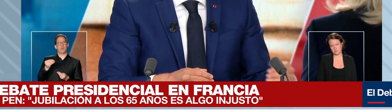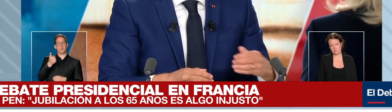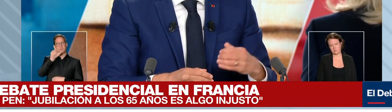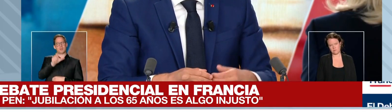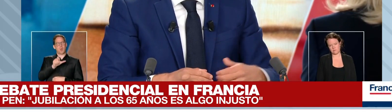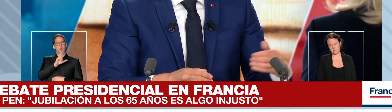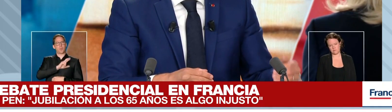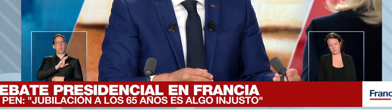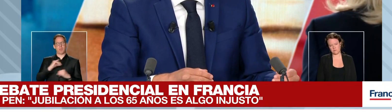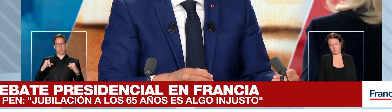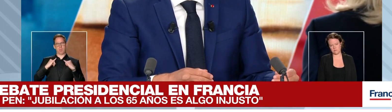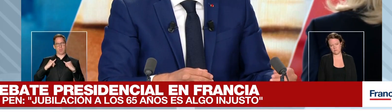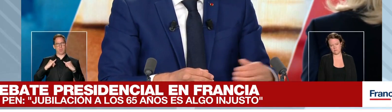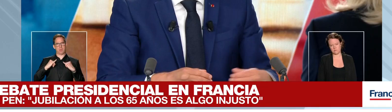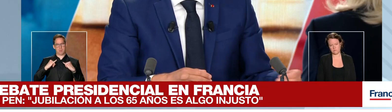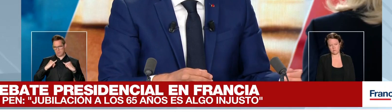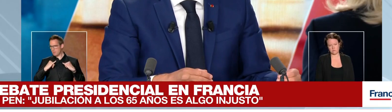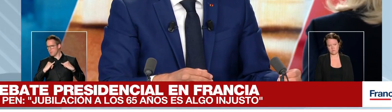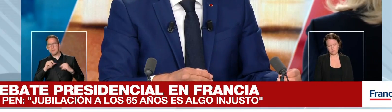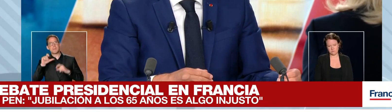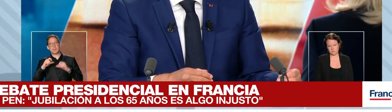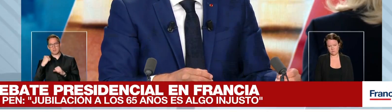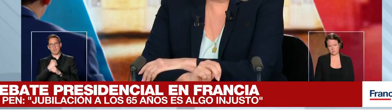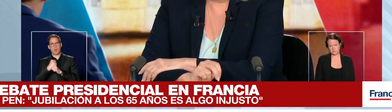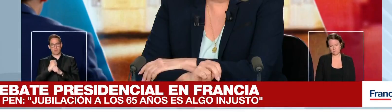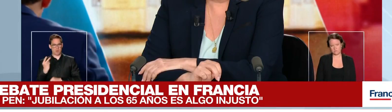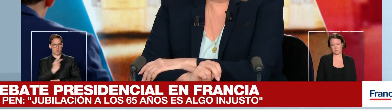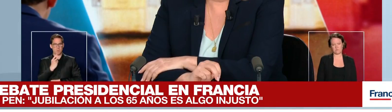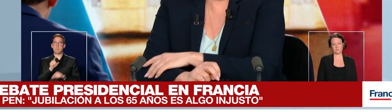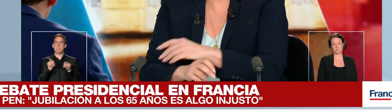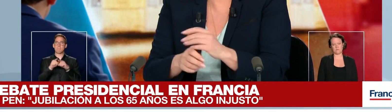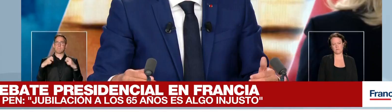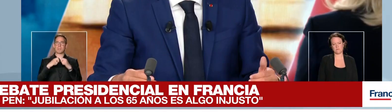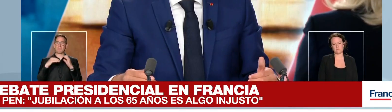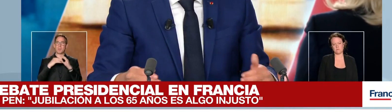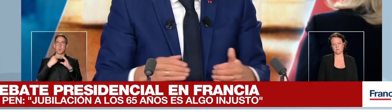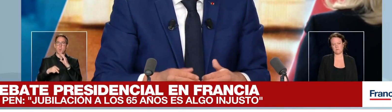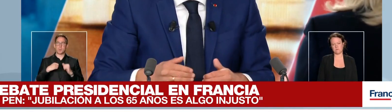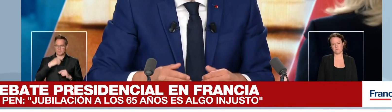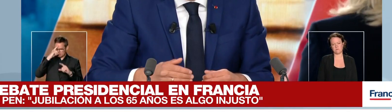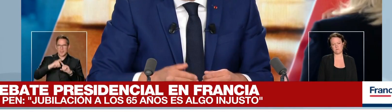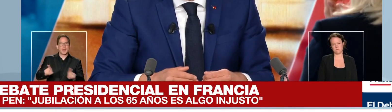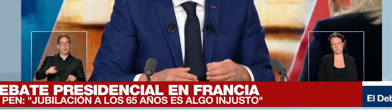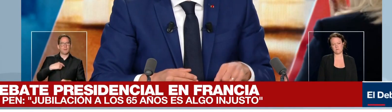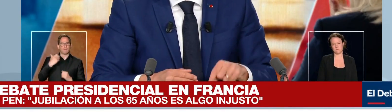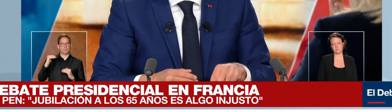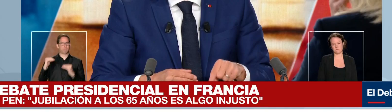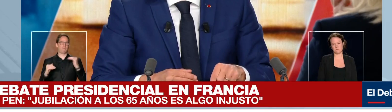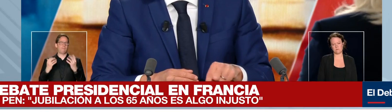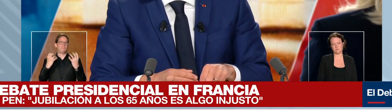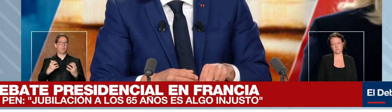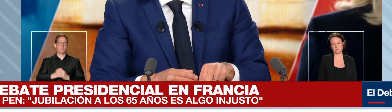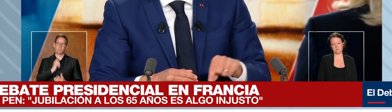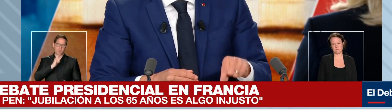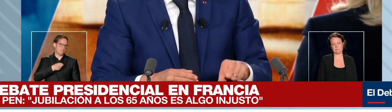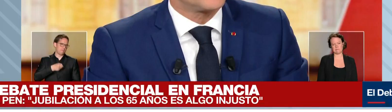programa no es justo. Porque es lo mismo para alguien que no ha trabajado y alguien que ha trabajado toda la vida. Yo pienso que hay una diferencia. Yo